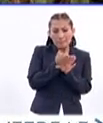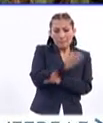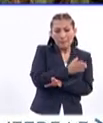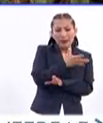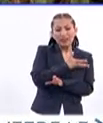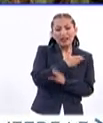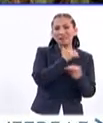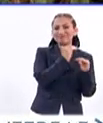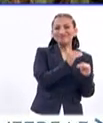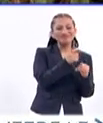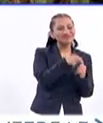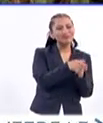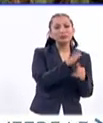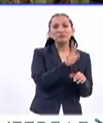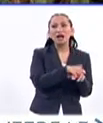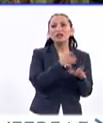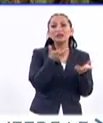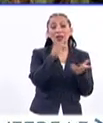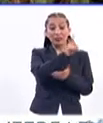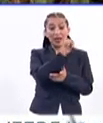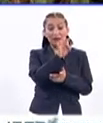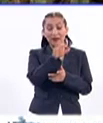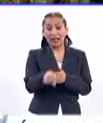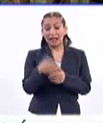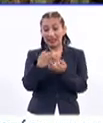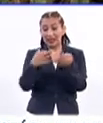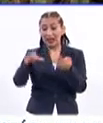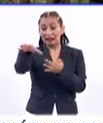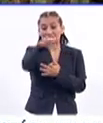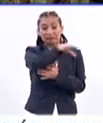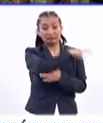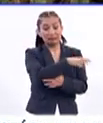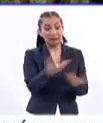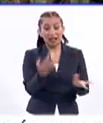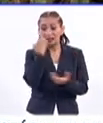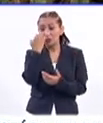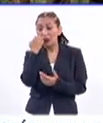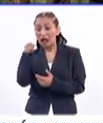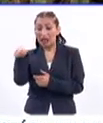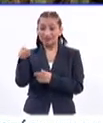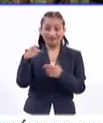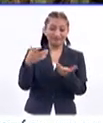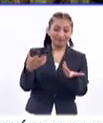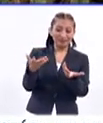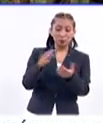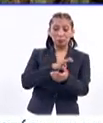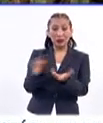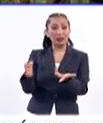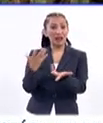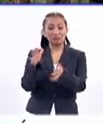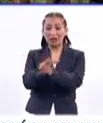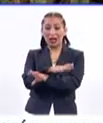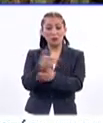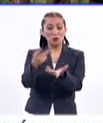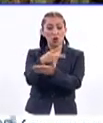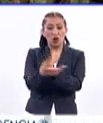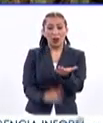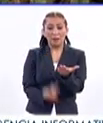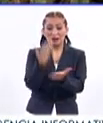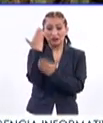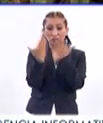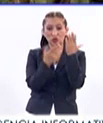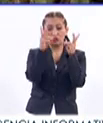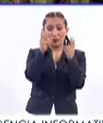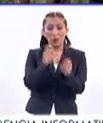tenía límites, sobre todo al Distrito Federal y territorios. En las escuelas ahí podía ejercer los cambios en los programas de